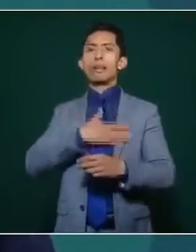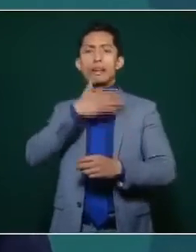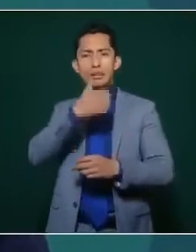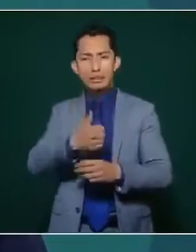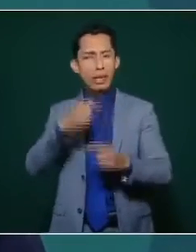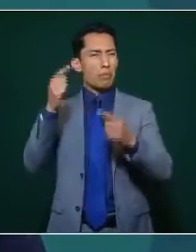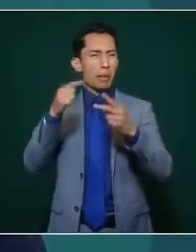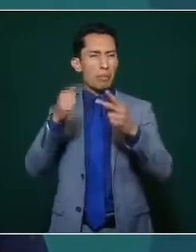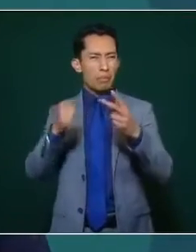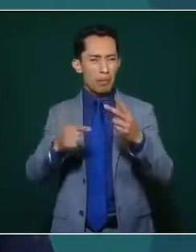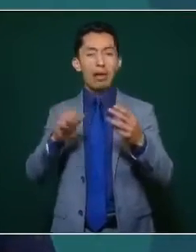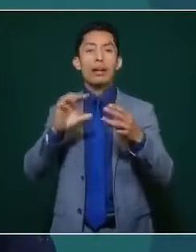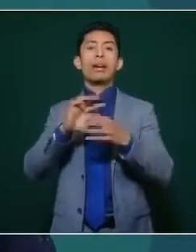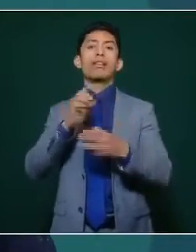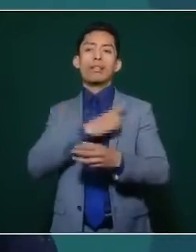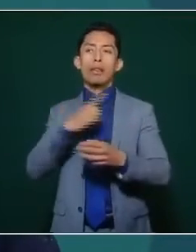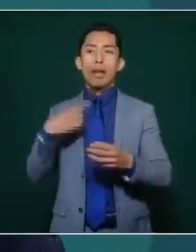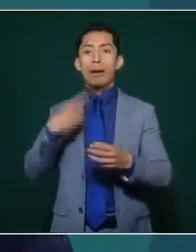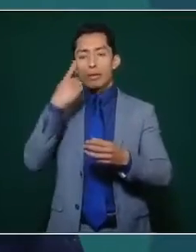en lo general.